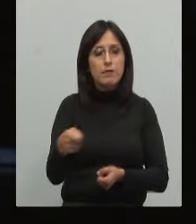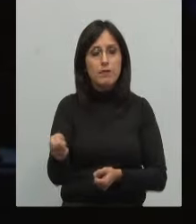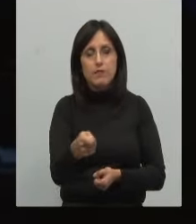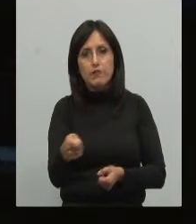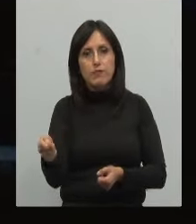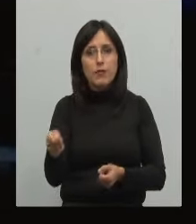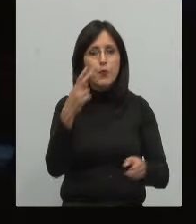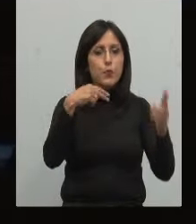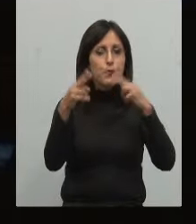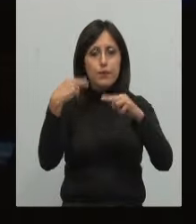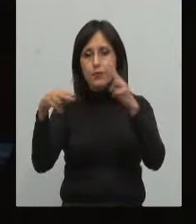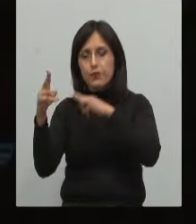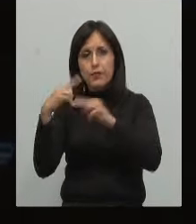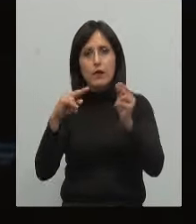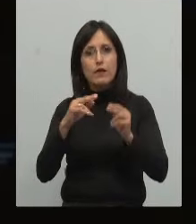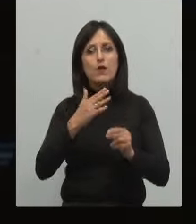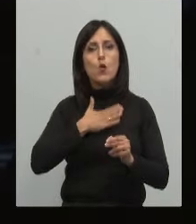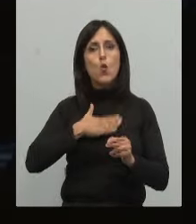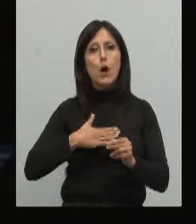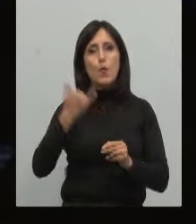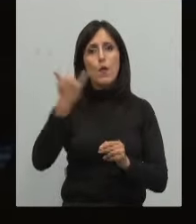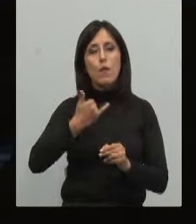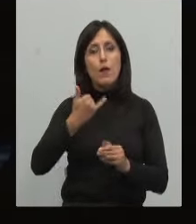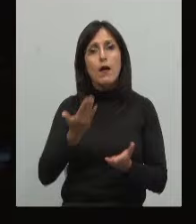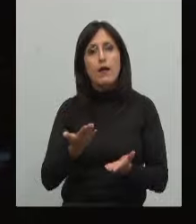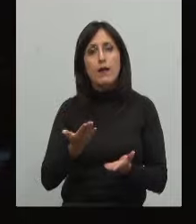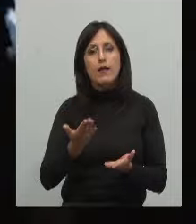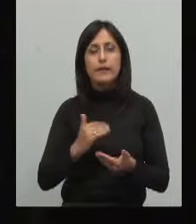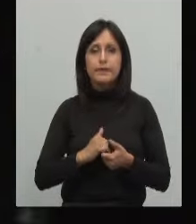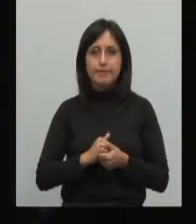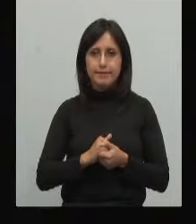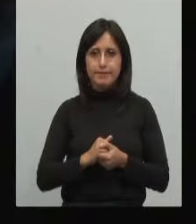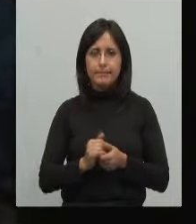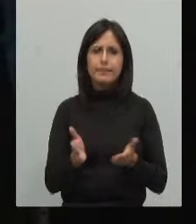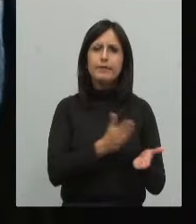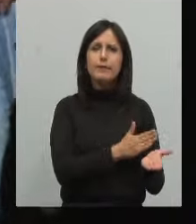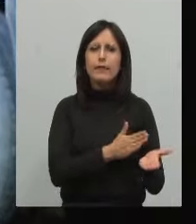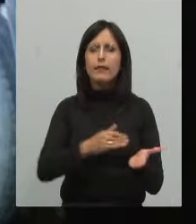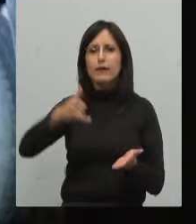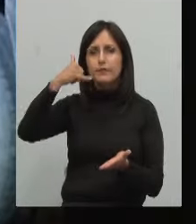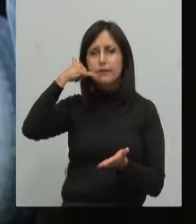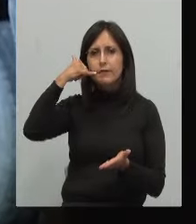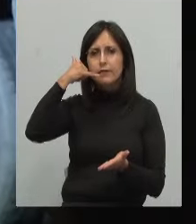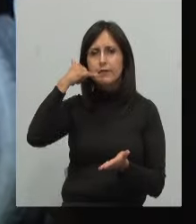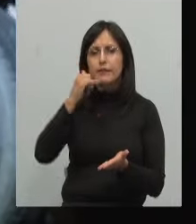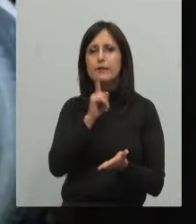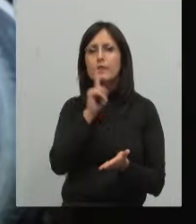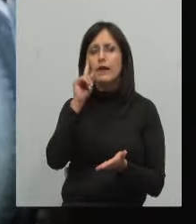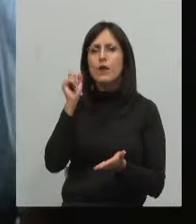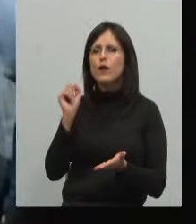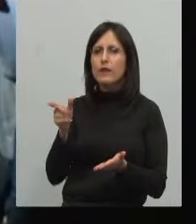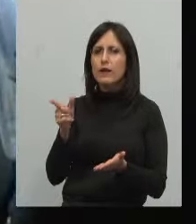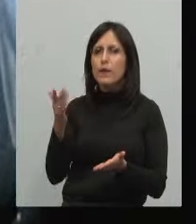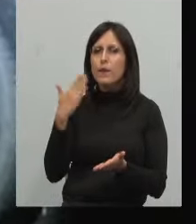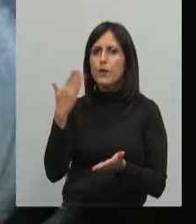cerca. Teresita, otra consulta que le quería hacer. No sé si usted tuvo la posibilidad de dialogar, por lo menos en estas horas, con la esposa de